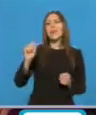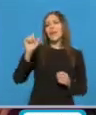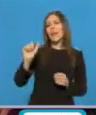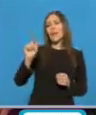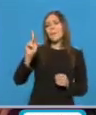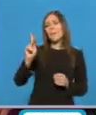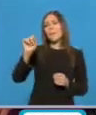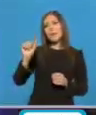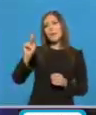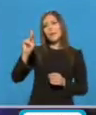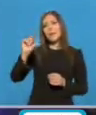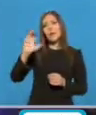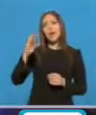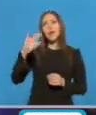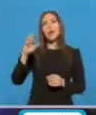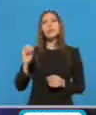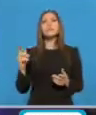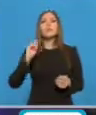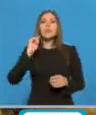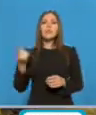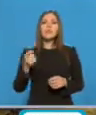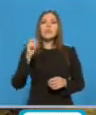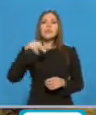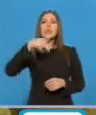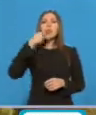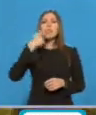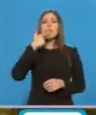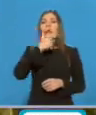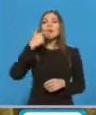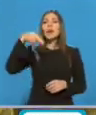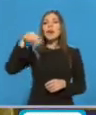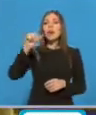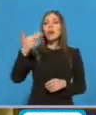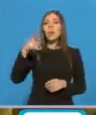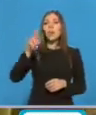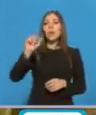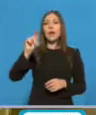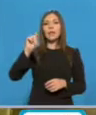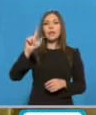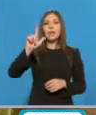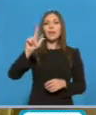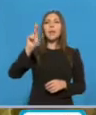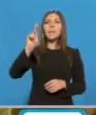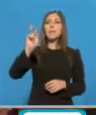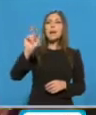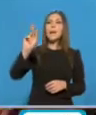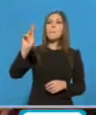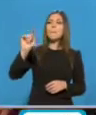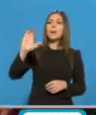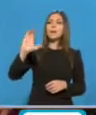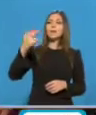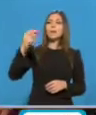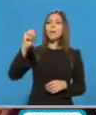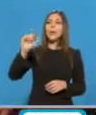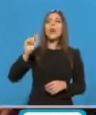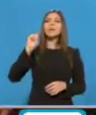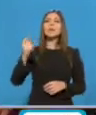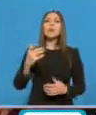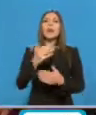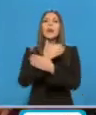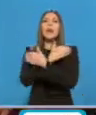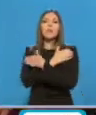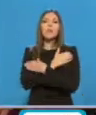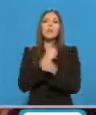Viene del náhuatl, papachoa. Abrazar con el alma. Así es que abrácense con el